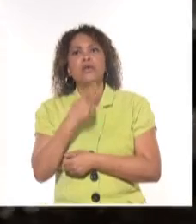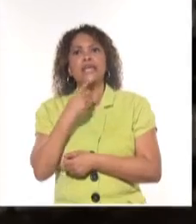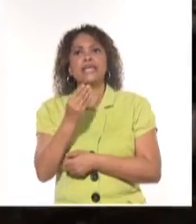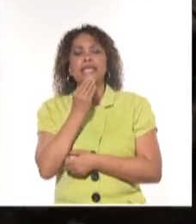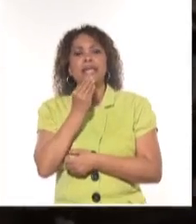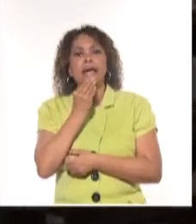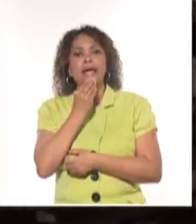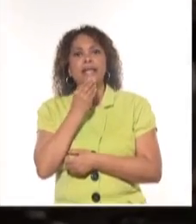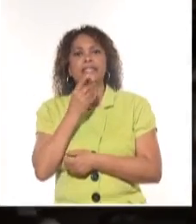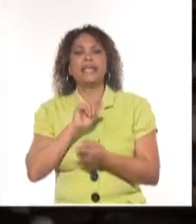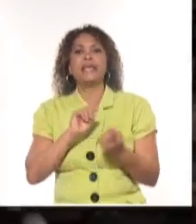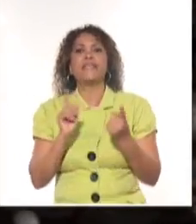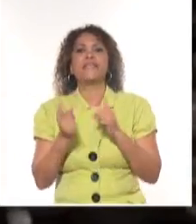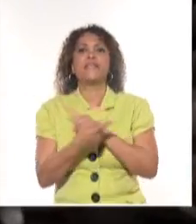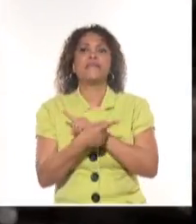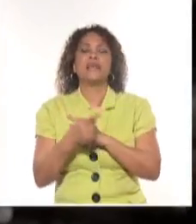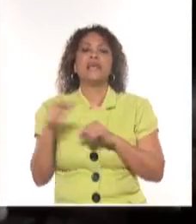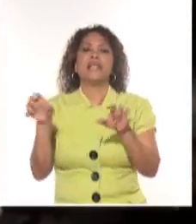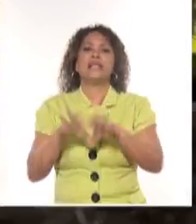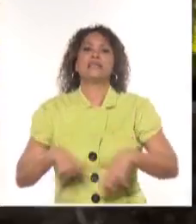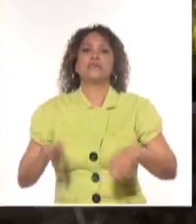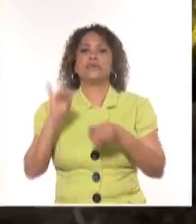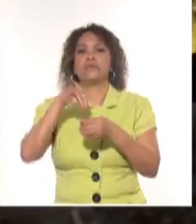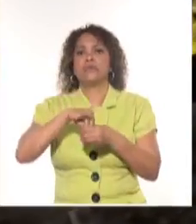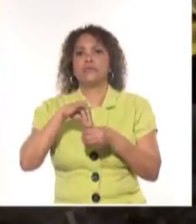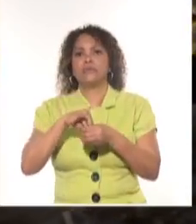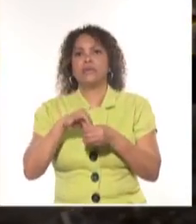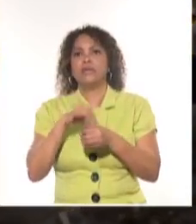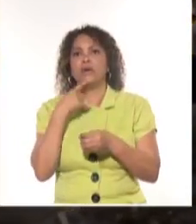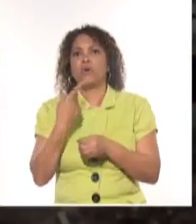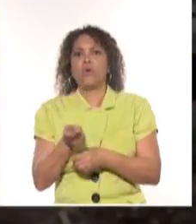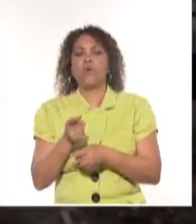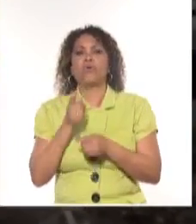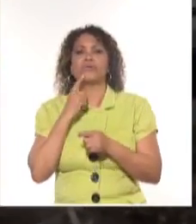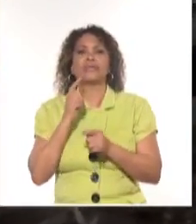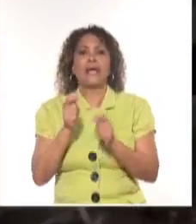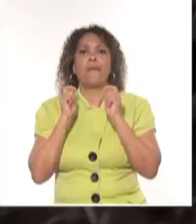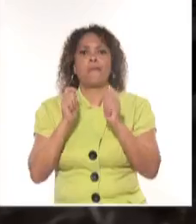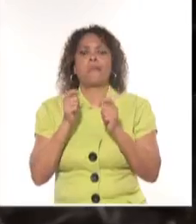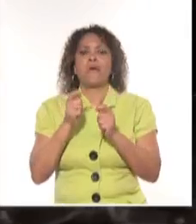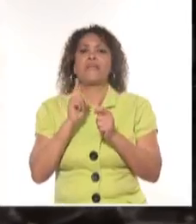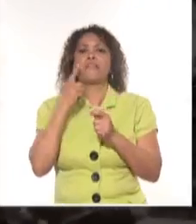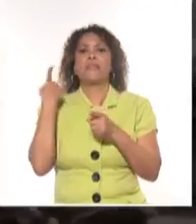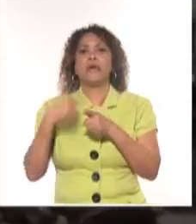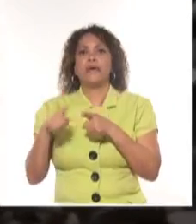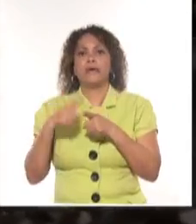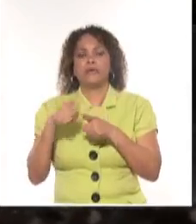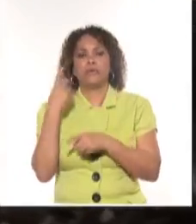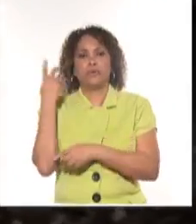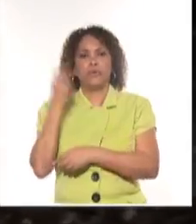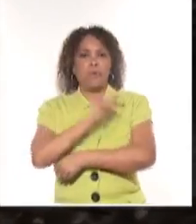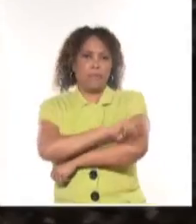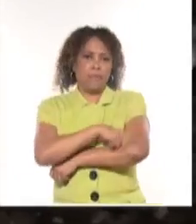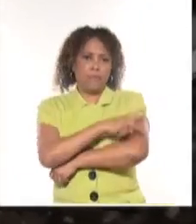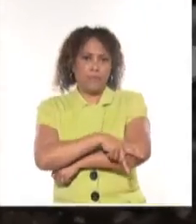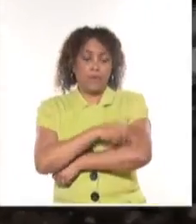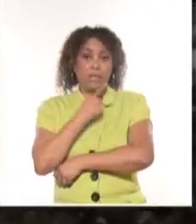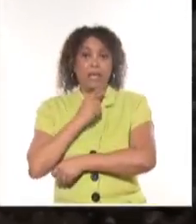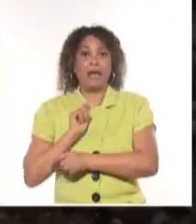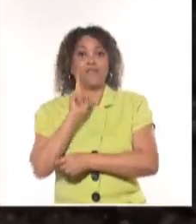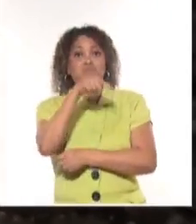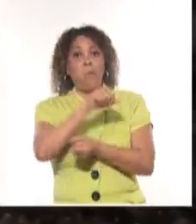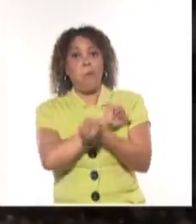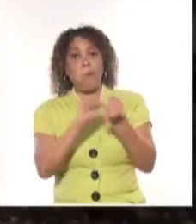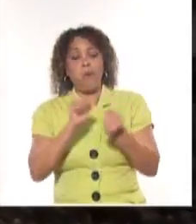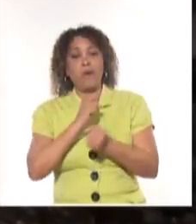desviar y minimizar sus crisis internas con sus campañas bélicas en el extranjero. La invasión a Gaza representa una nueva fase